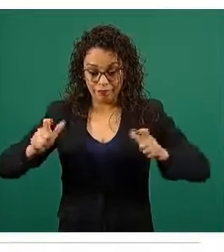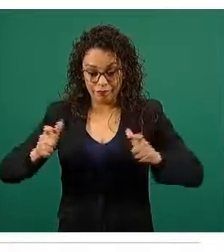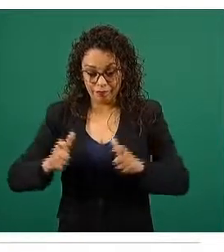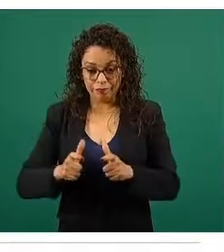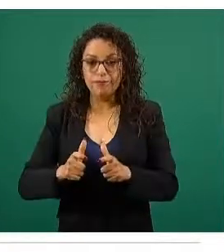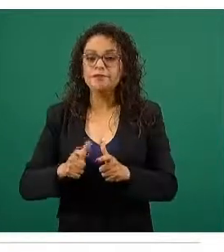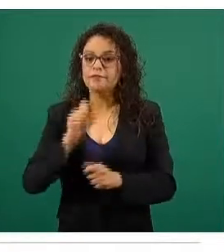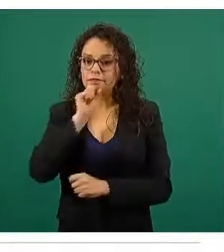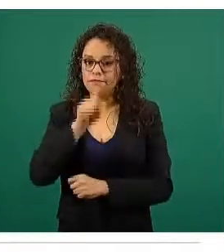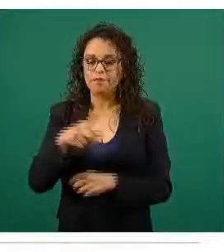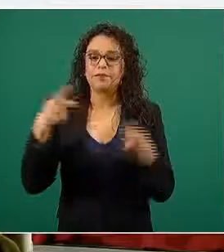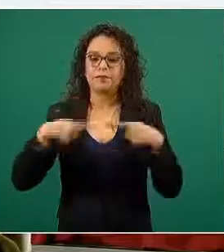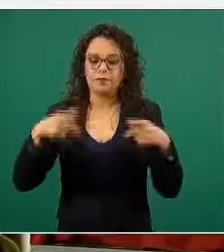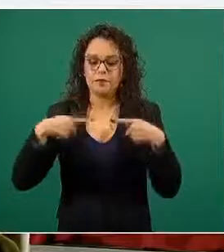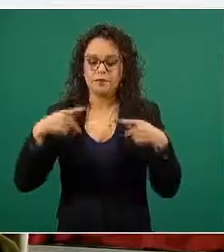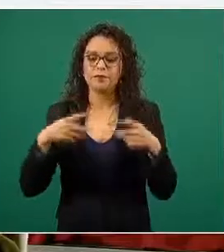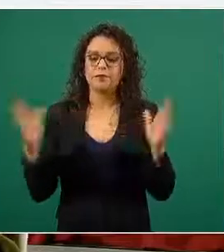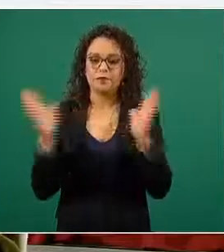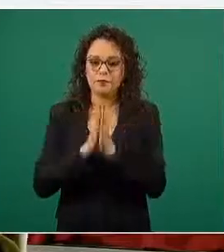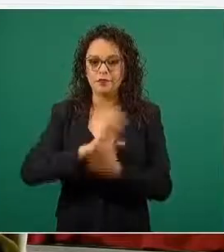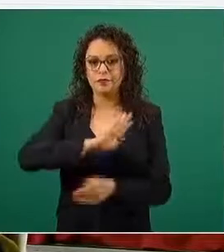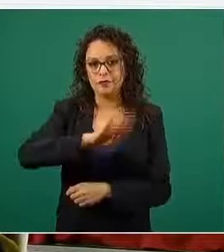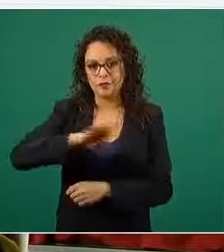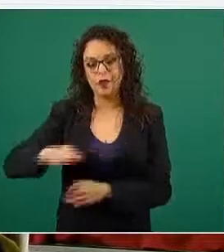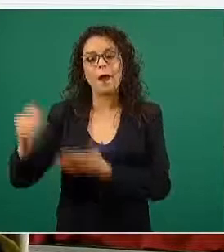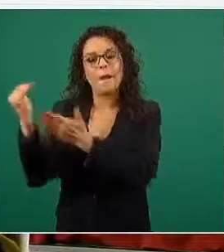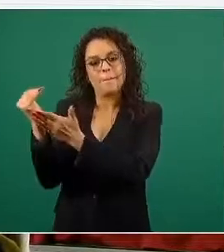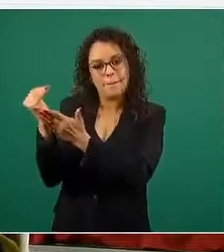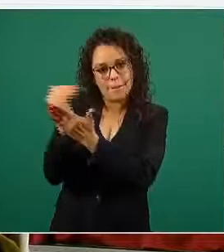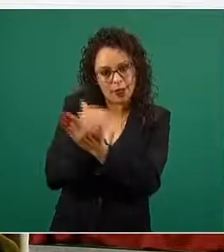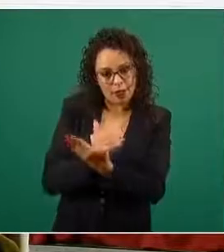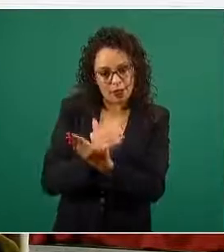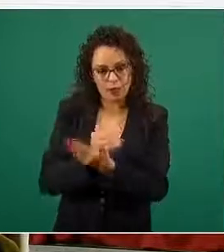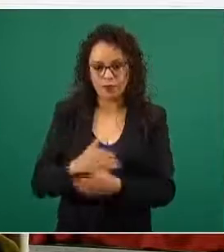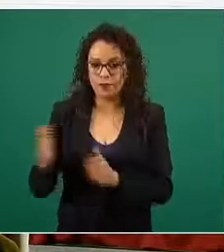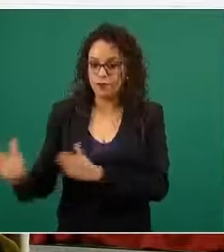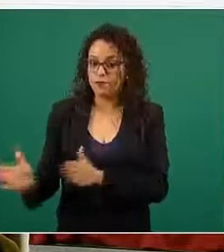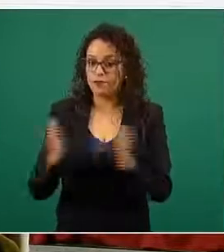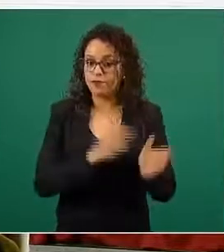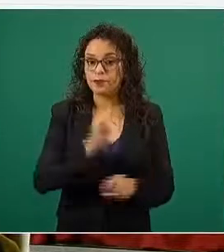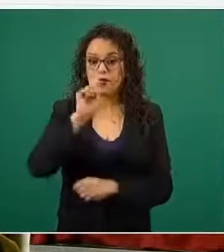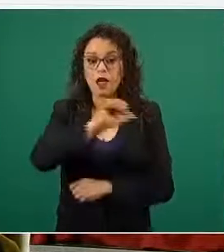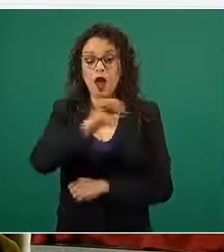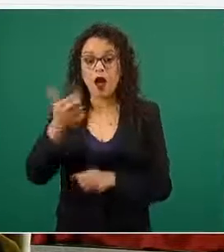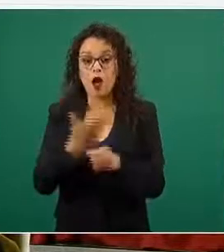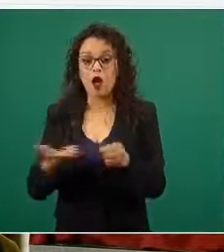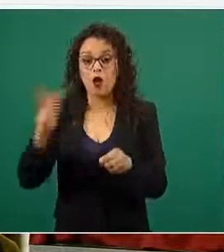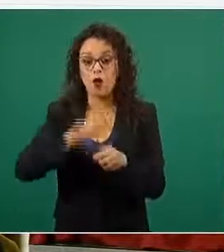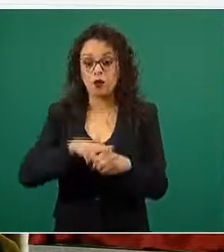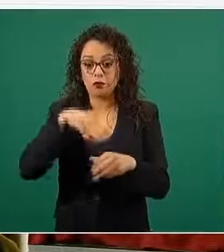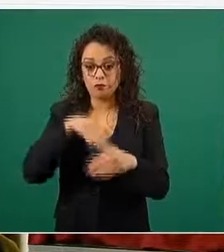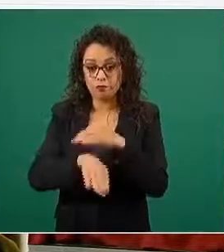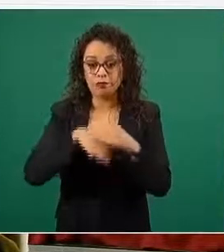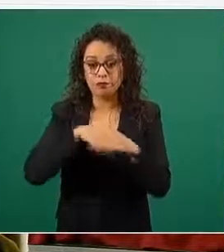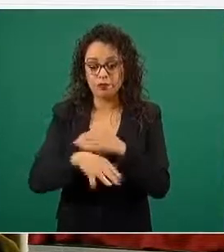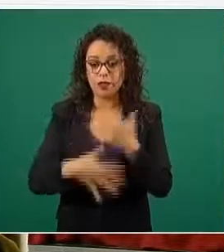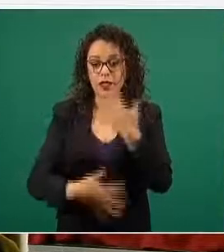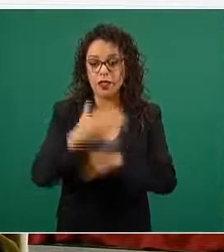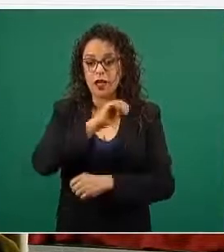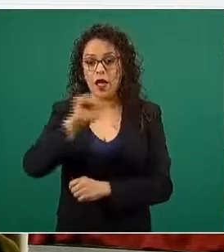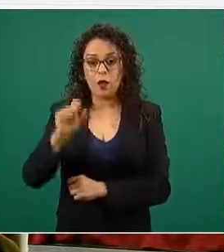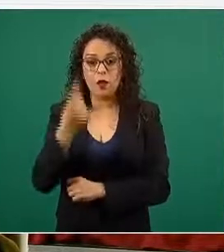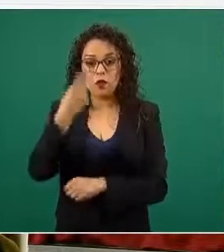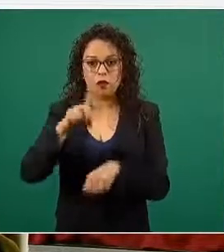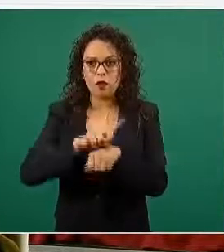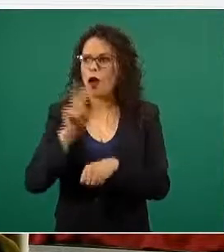descenso de defunciones. La siguiente es las hospitalizaciones, lo mismo con un periodo también de 15 a 21 días se ve un